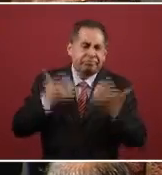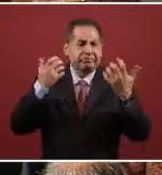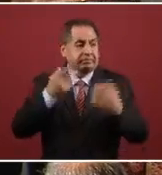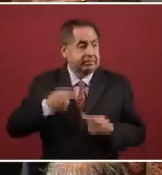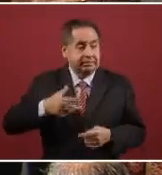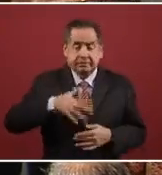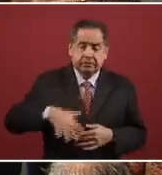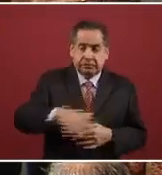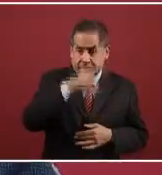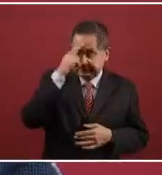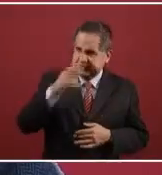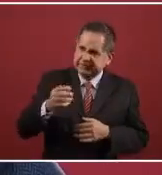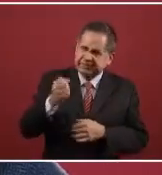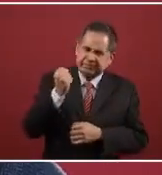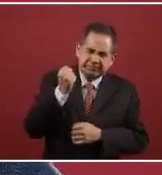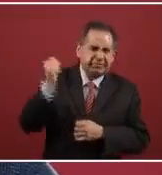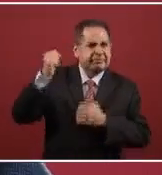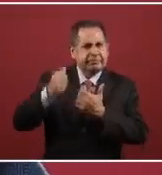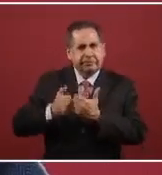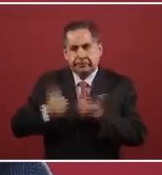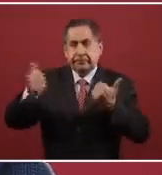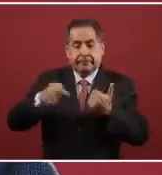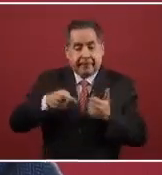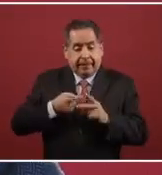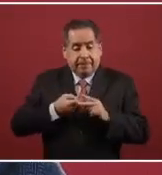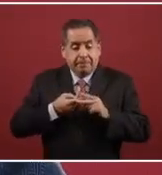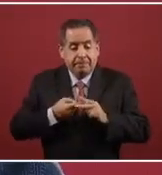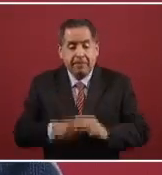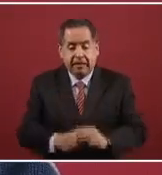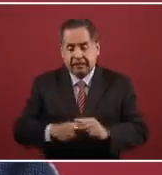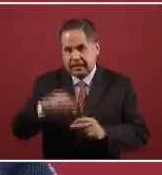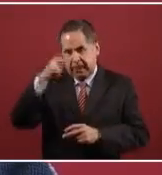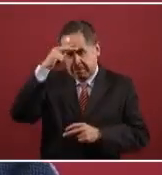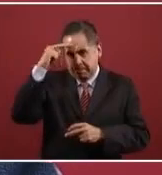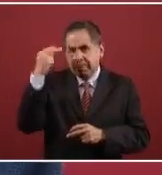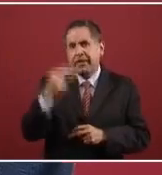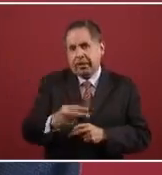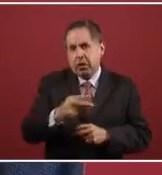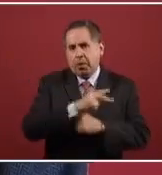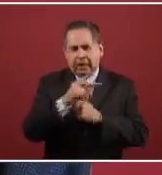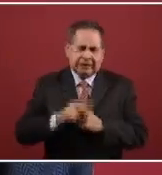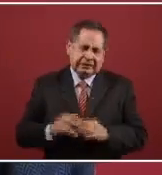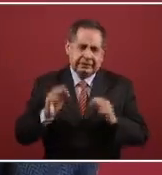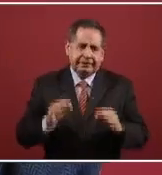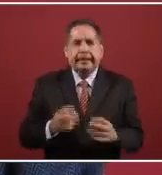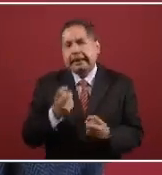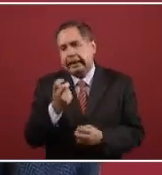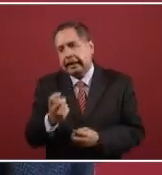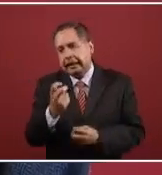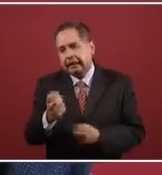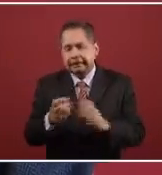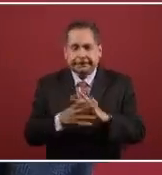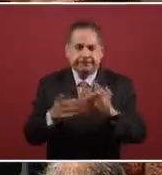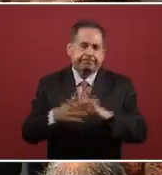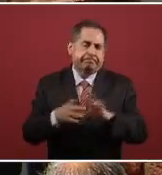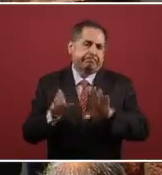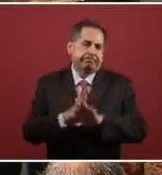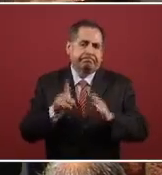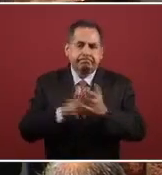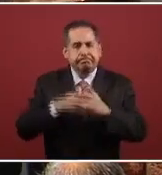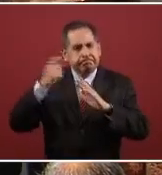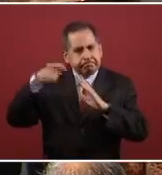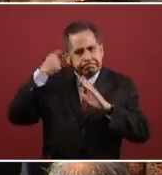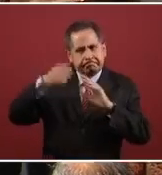mexicana, el nacimiento de una nación, y eso se reflejará en un extenso